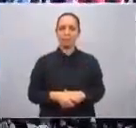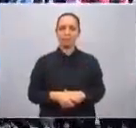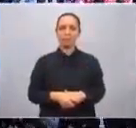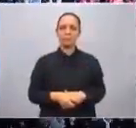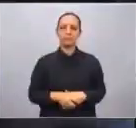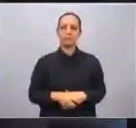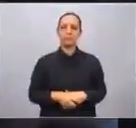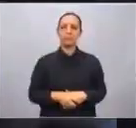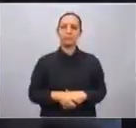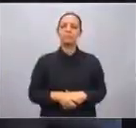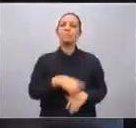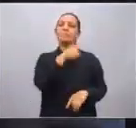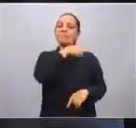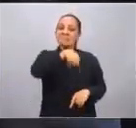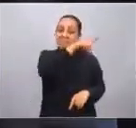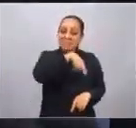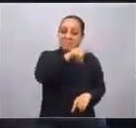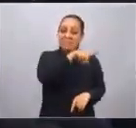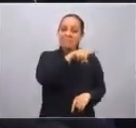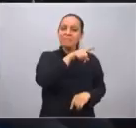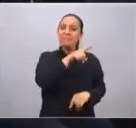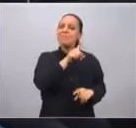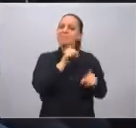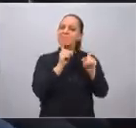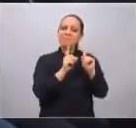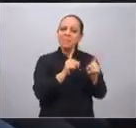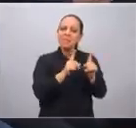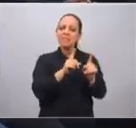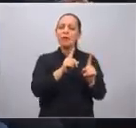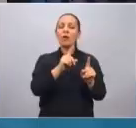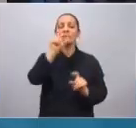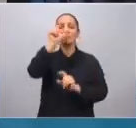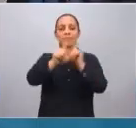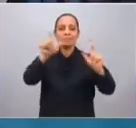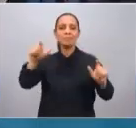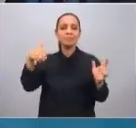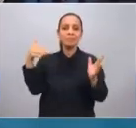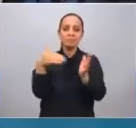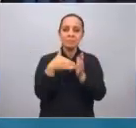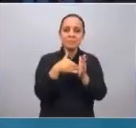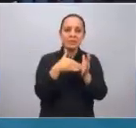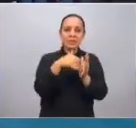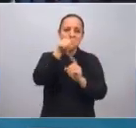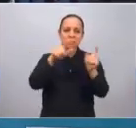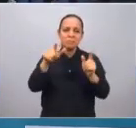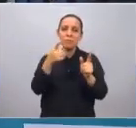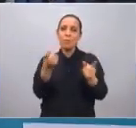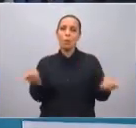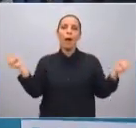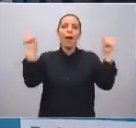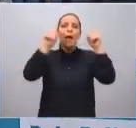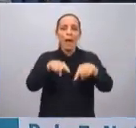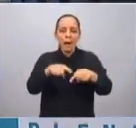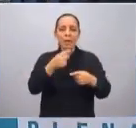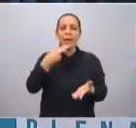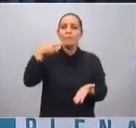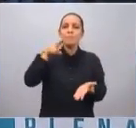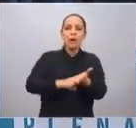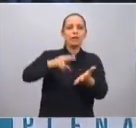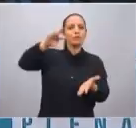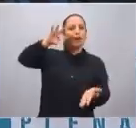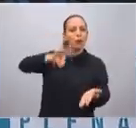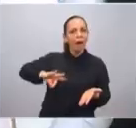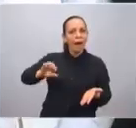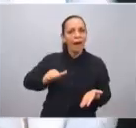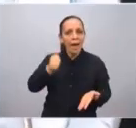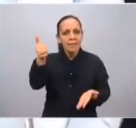Le ponen de nuevo a 1 millón de laburantes el impuesto a las ganancias,